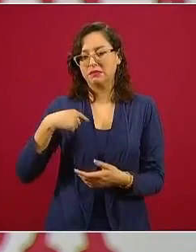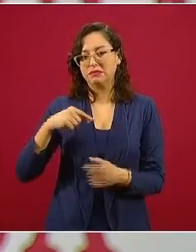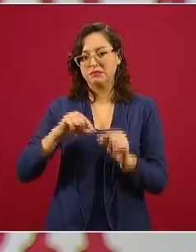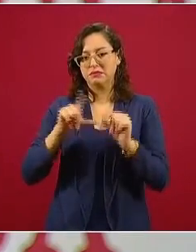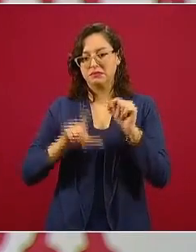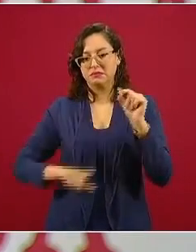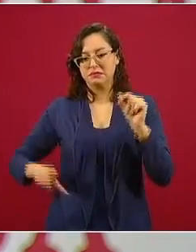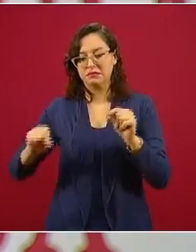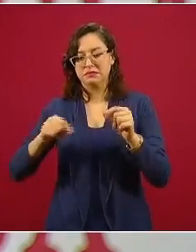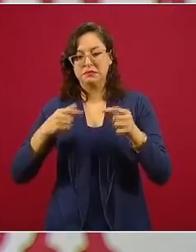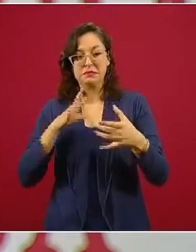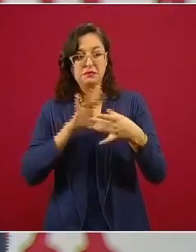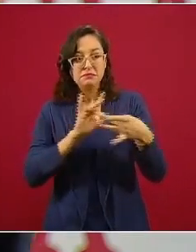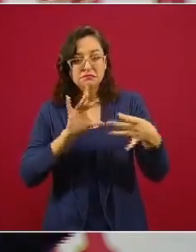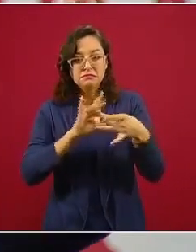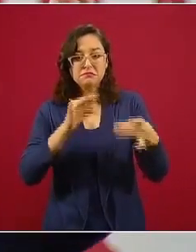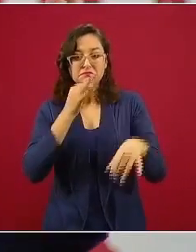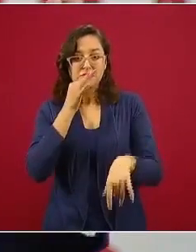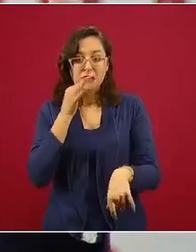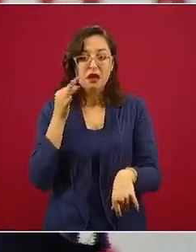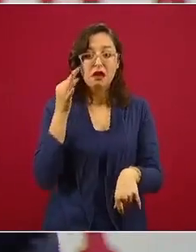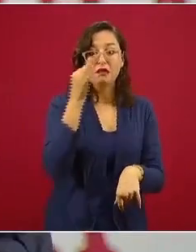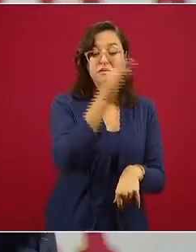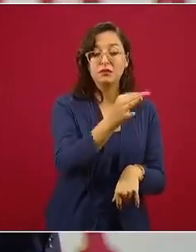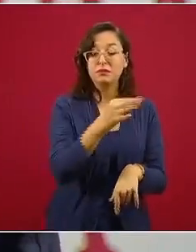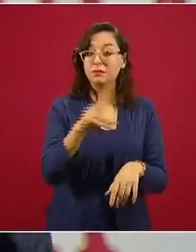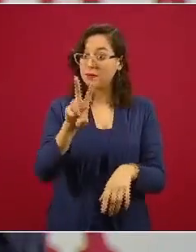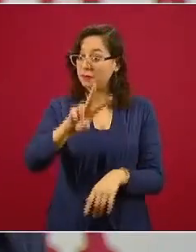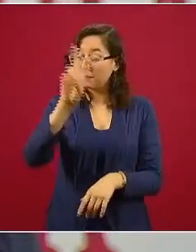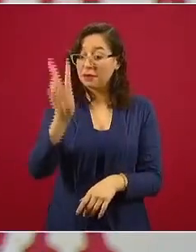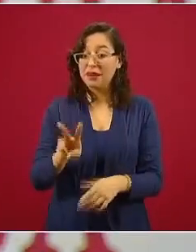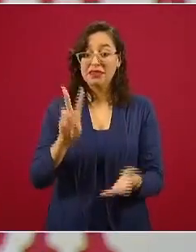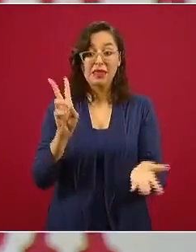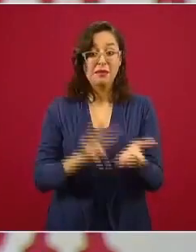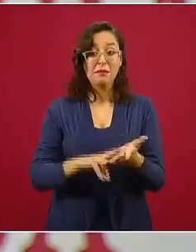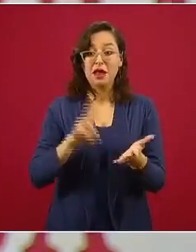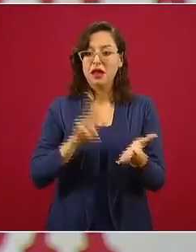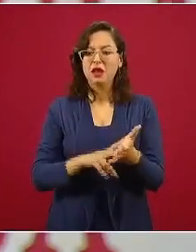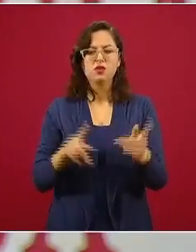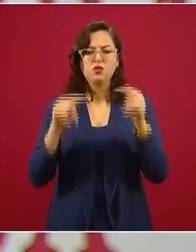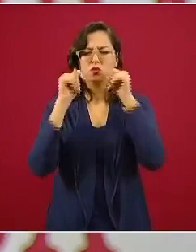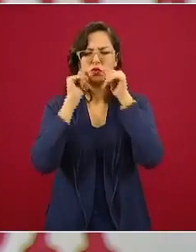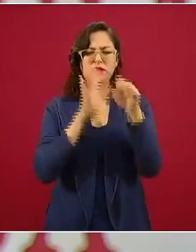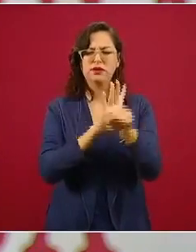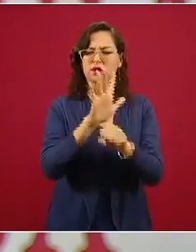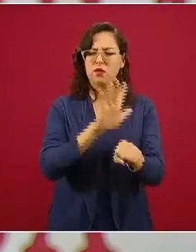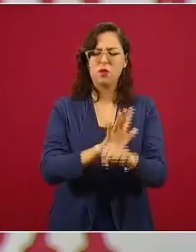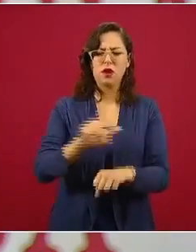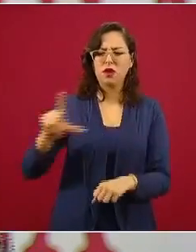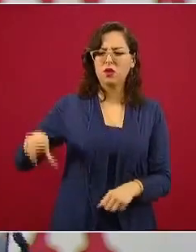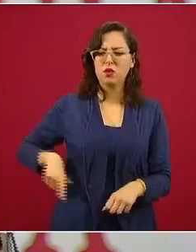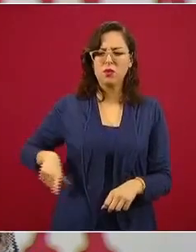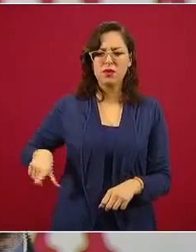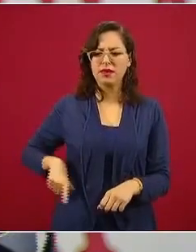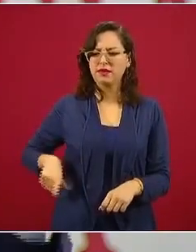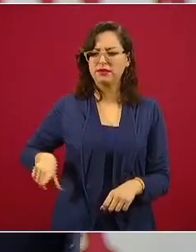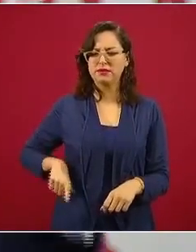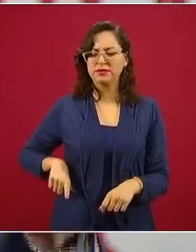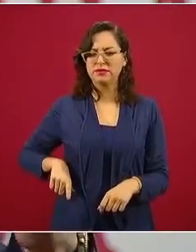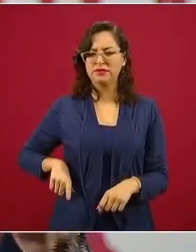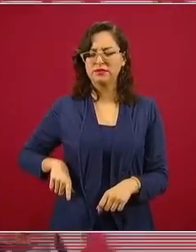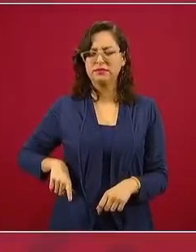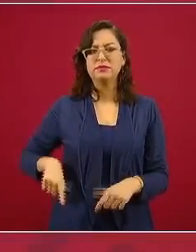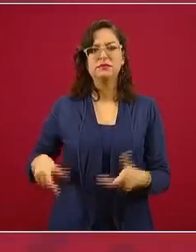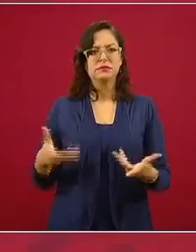Quiere decir algo muy significativo para nuestros países, más allá de nuestros gobiernos. Y por lo tanto sería